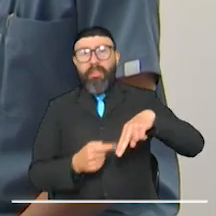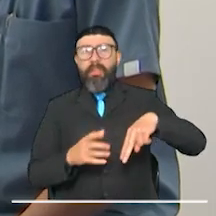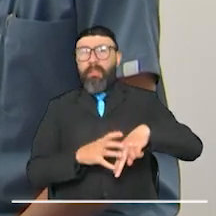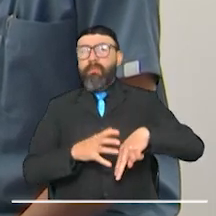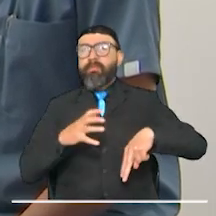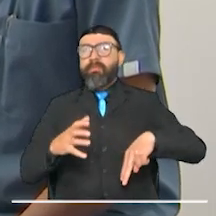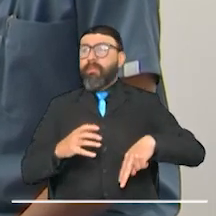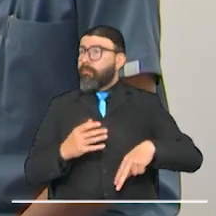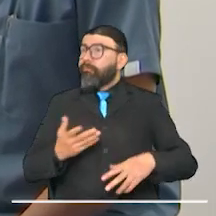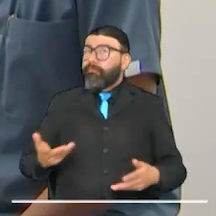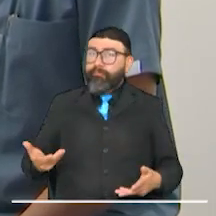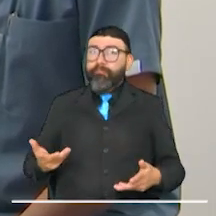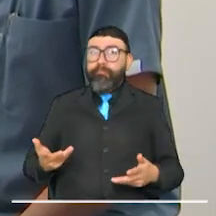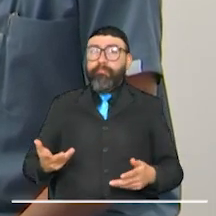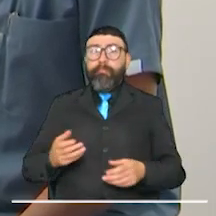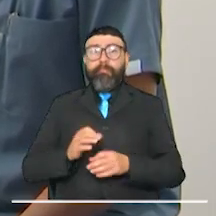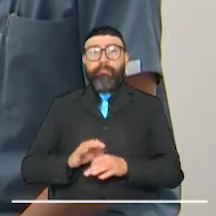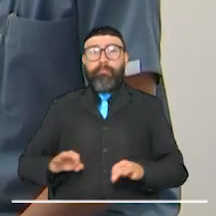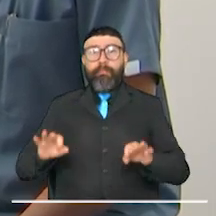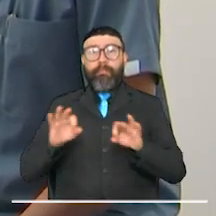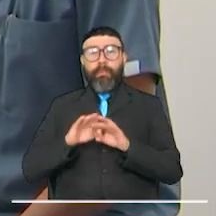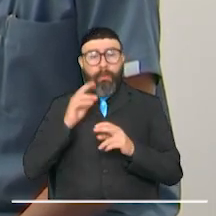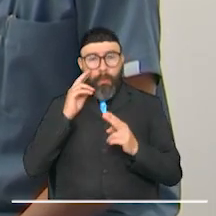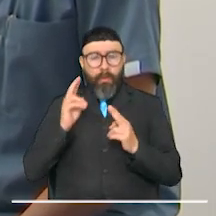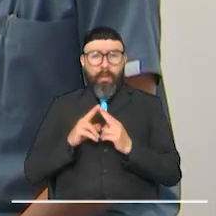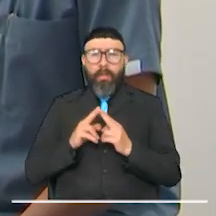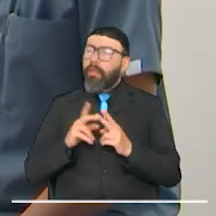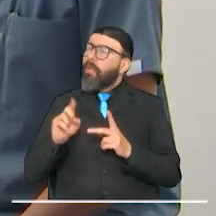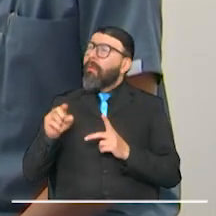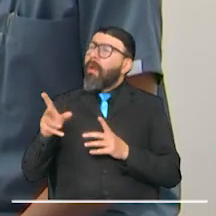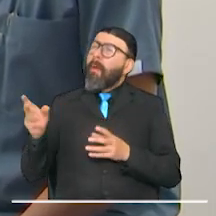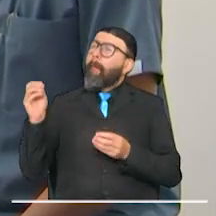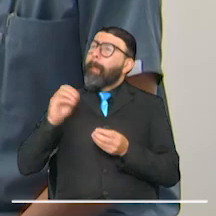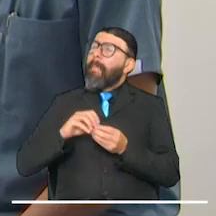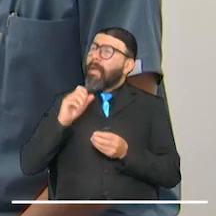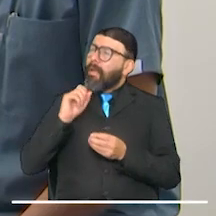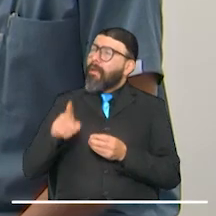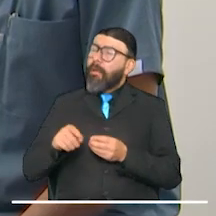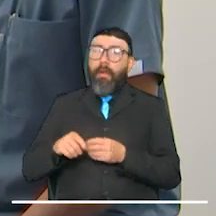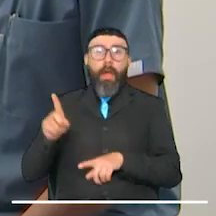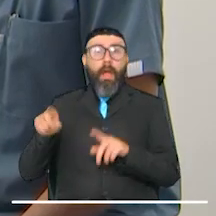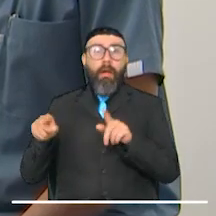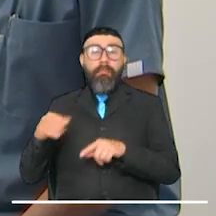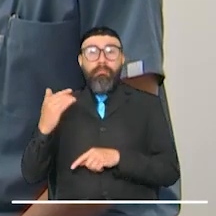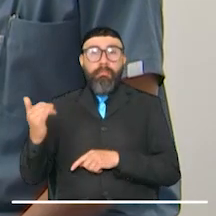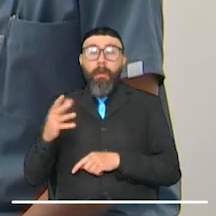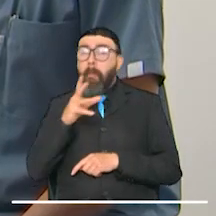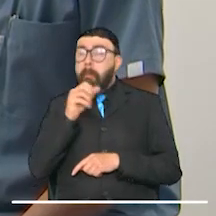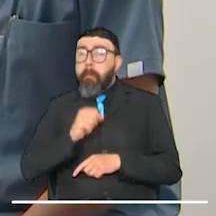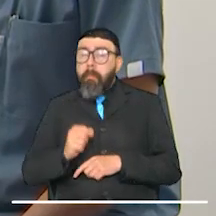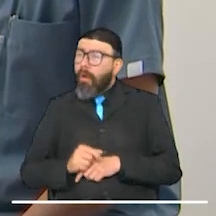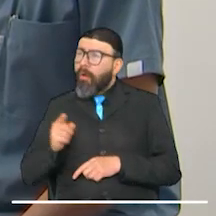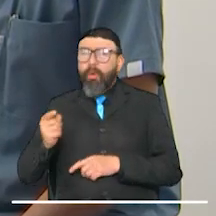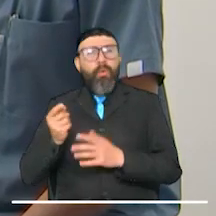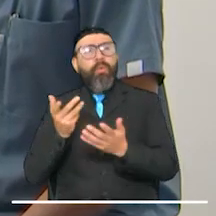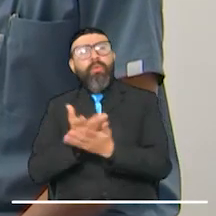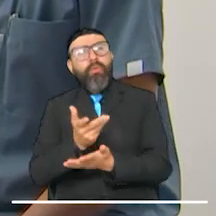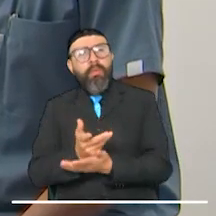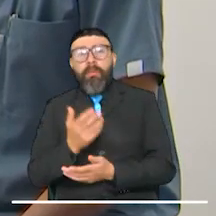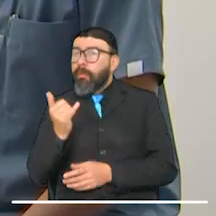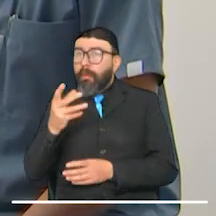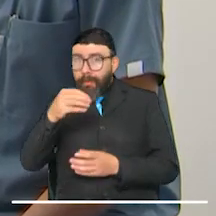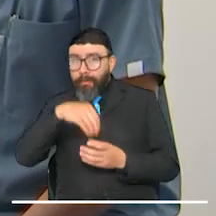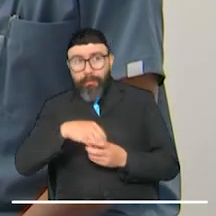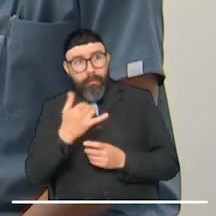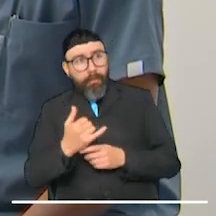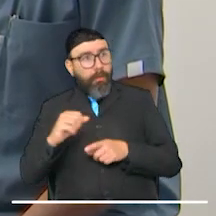dígase venoso dígase linfático otra cosa que me preguntan mucho y que las abuelitas a veces aconsejan en incluyendo dentro de la